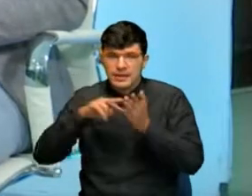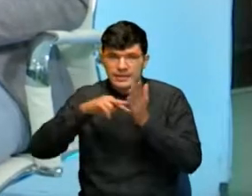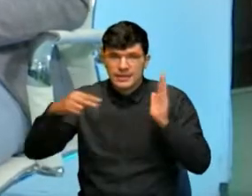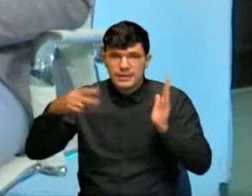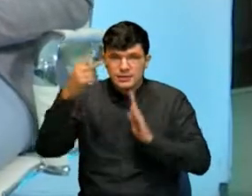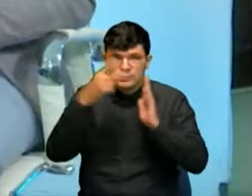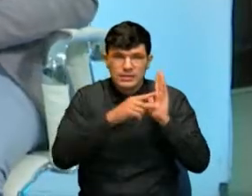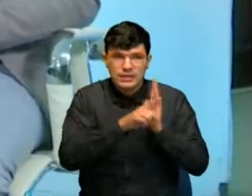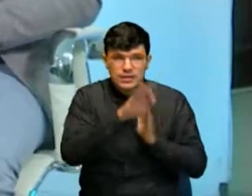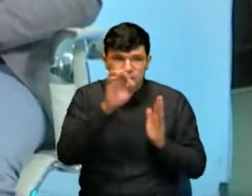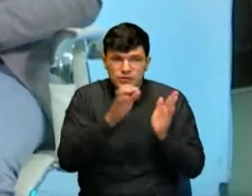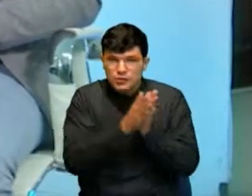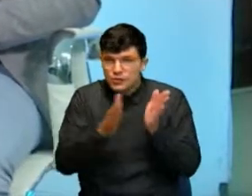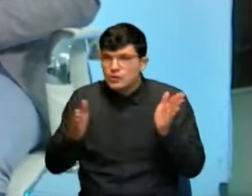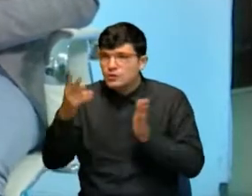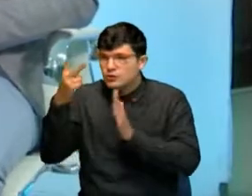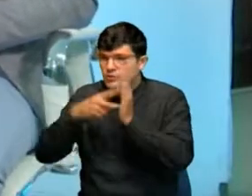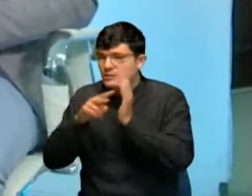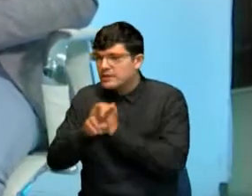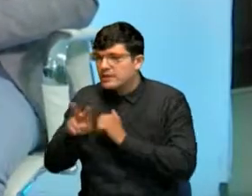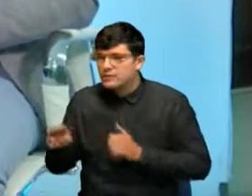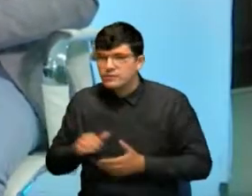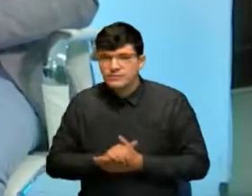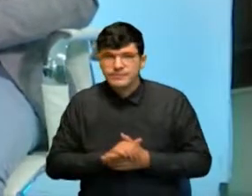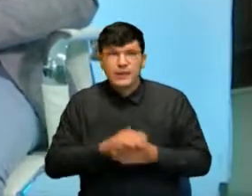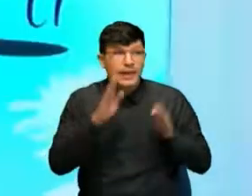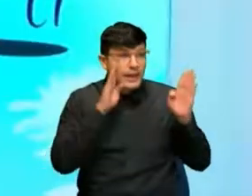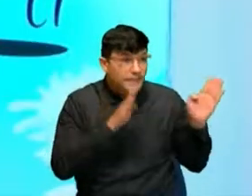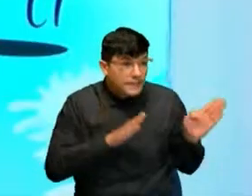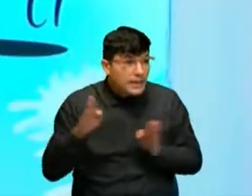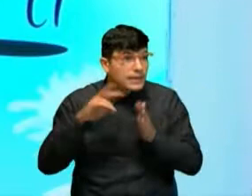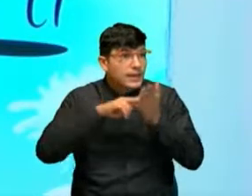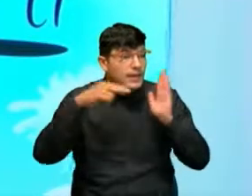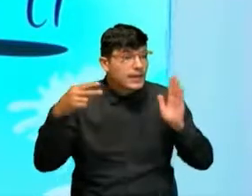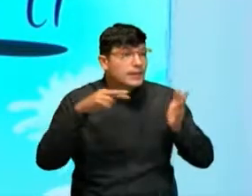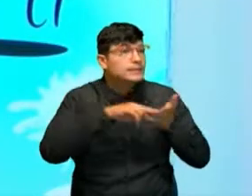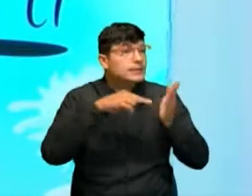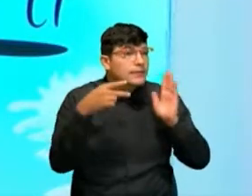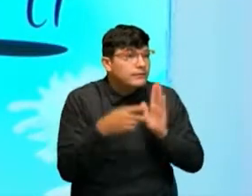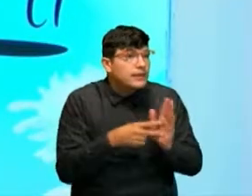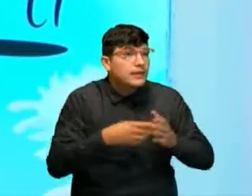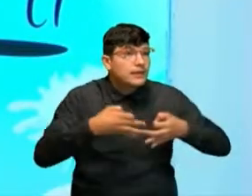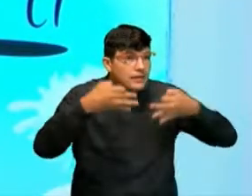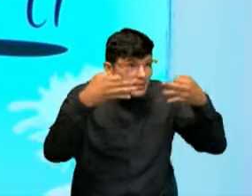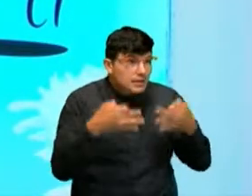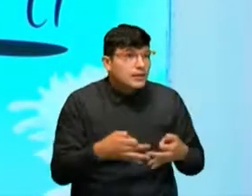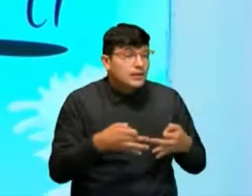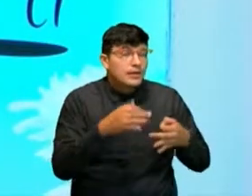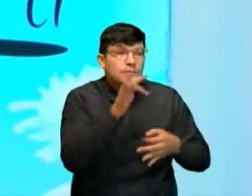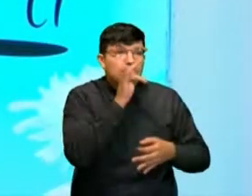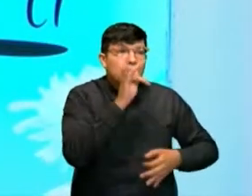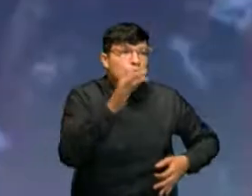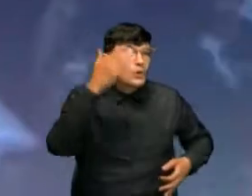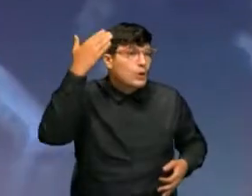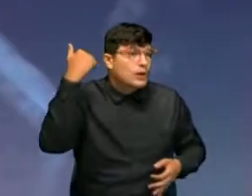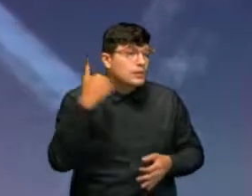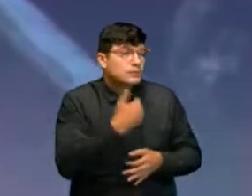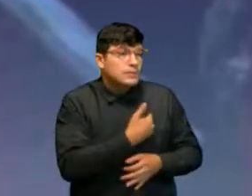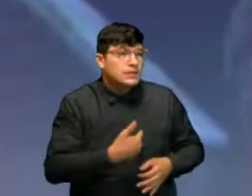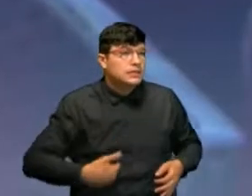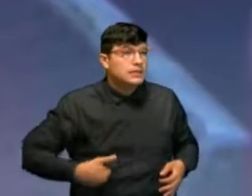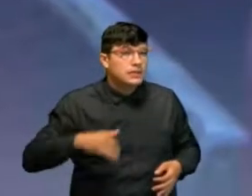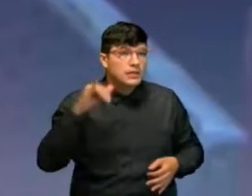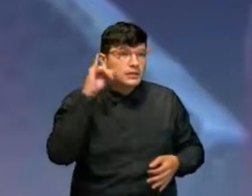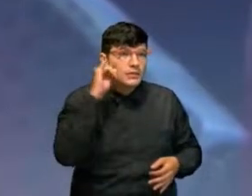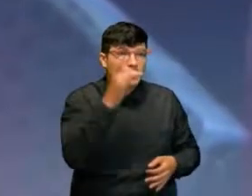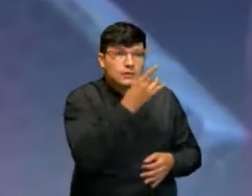2018-2022. Bueno, el Plan TIC consiste en nada más y nada menos que la materialización de las promesas que el presidente Duque, siendo